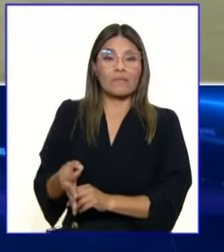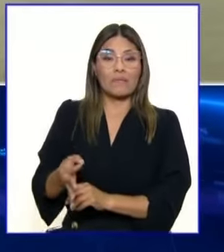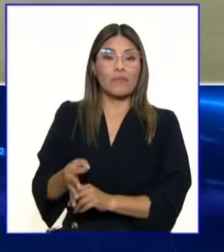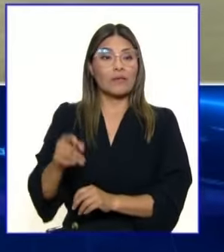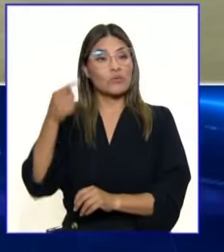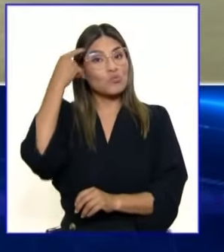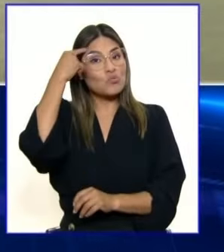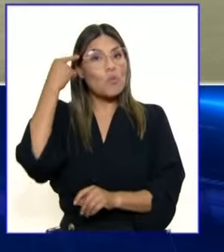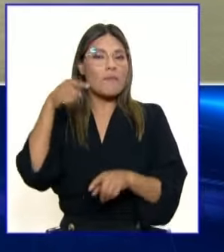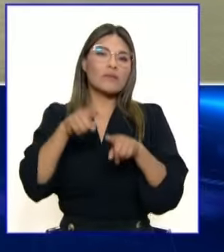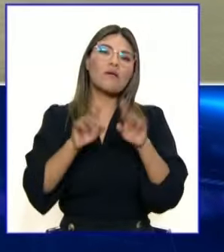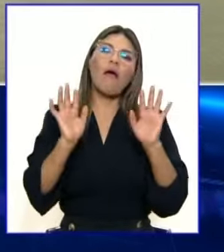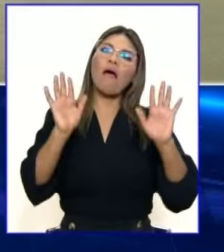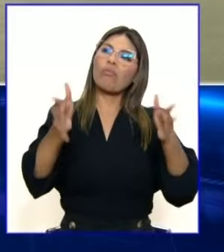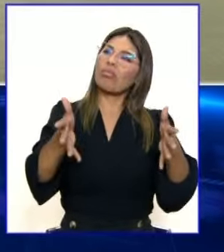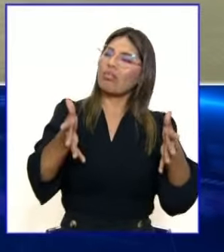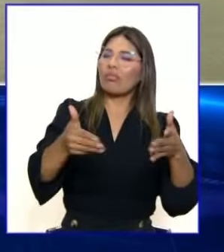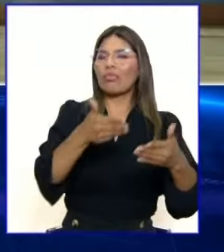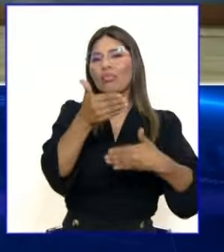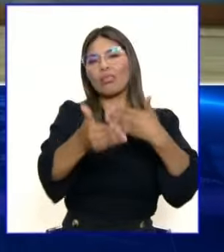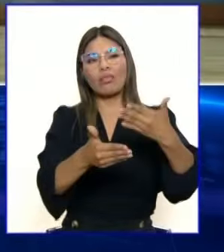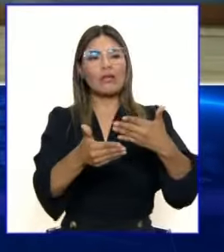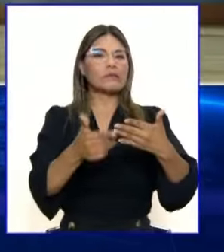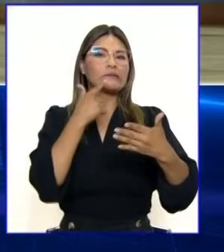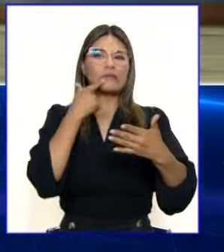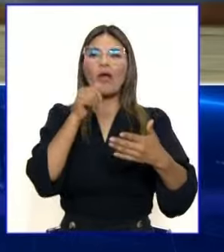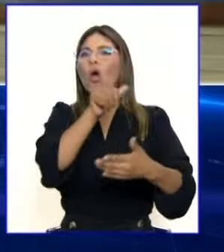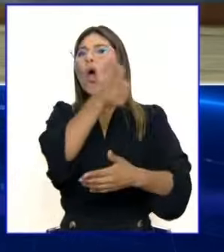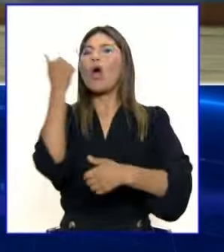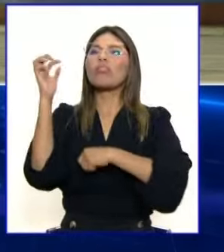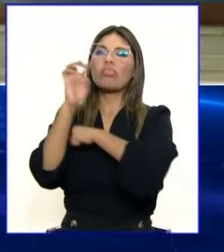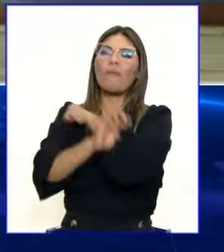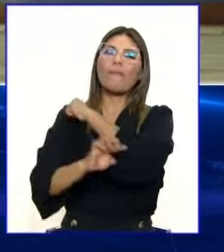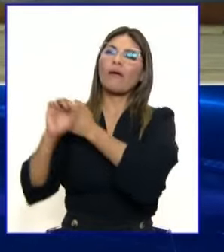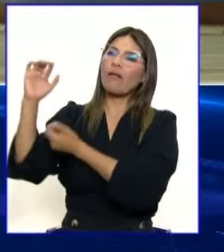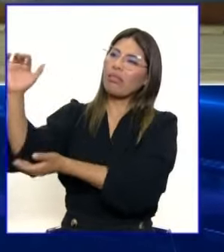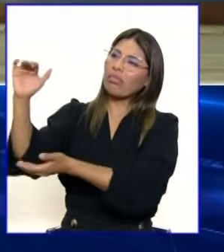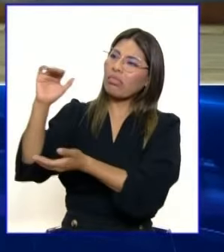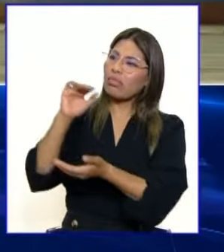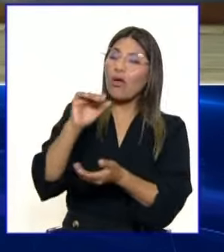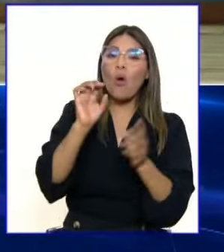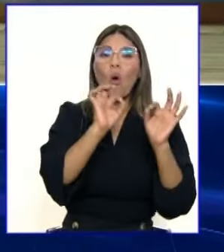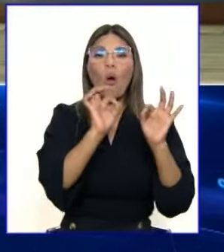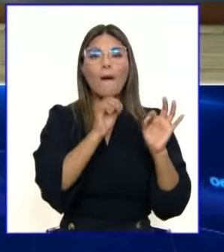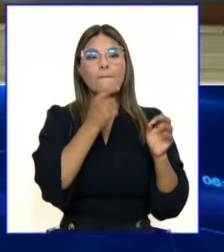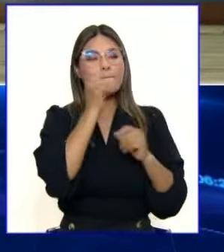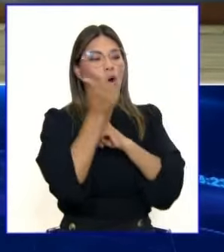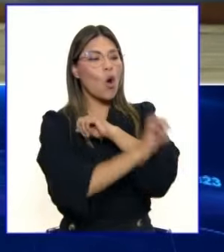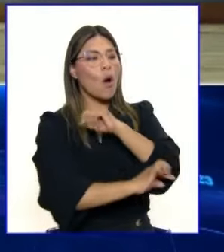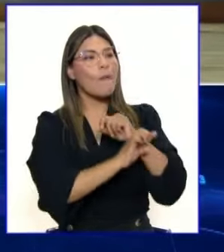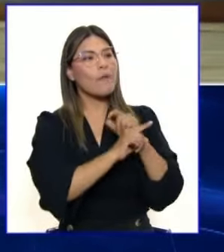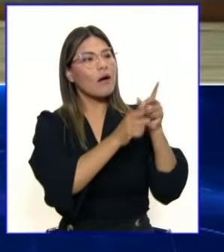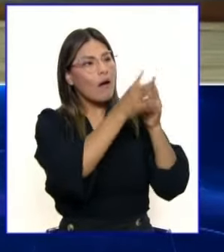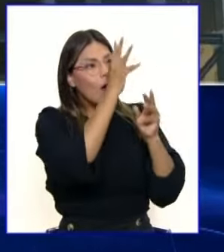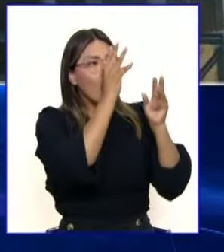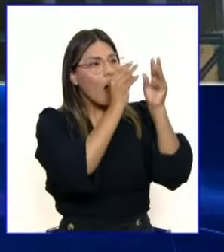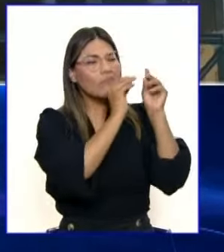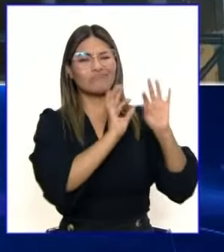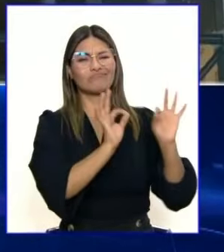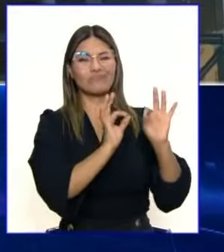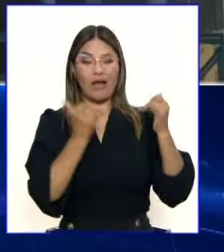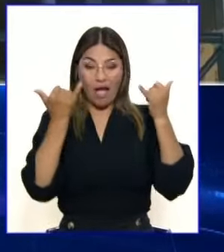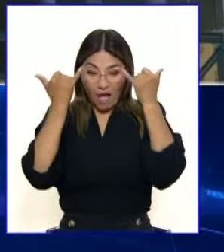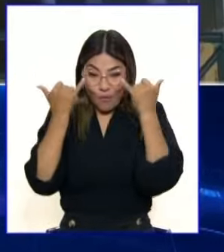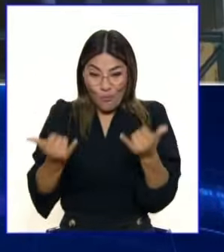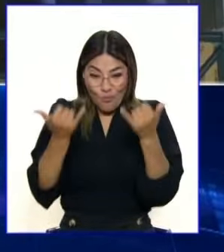haya una obra que después tengamos que estar importando conocimiento cuando aquí podemos impartirla. Por eso la